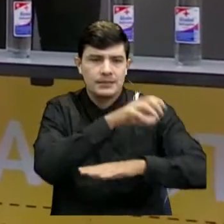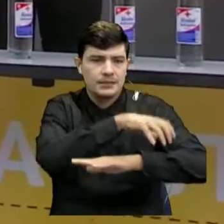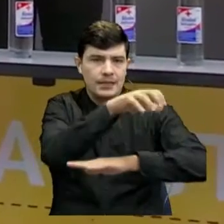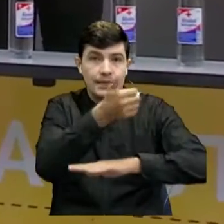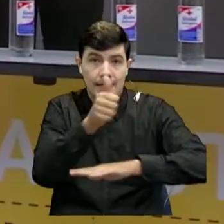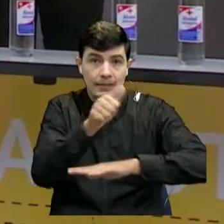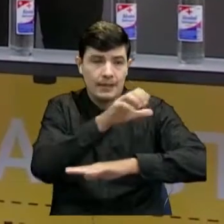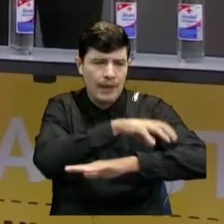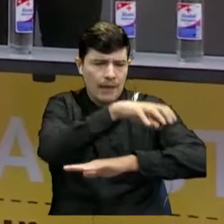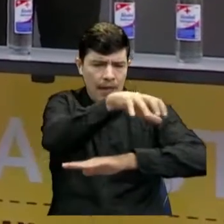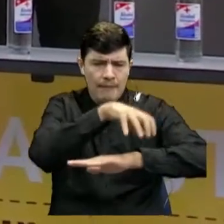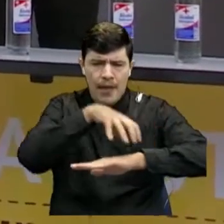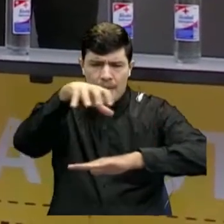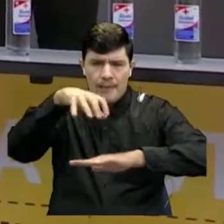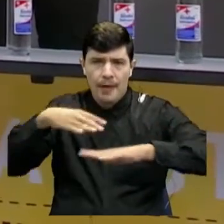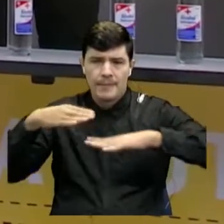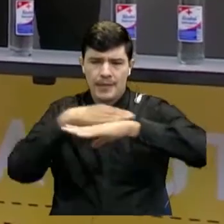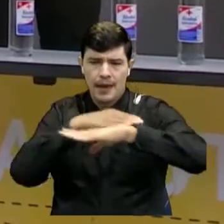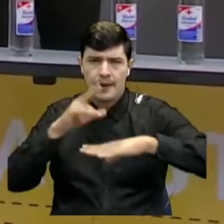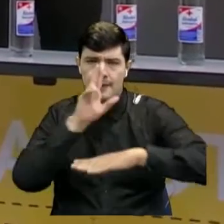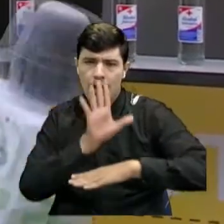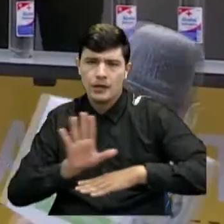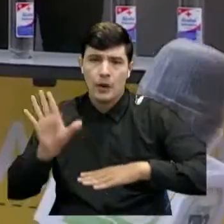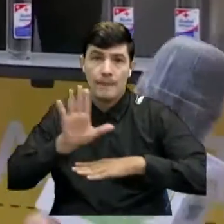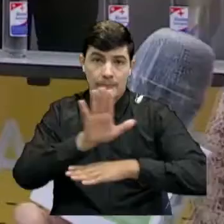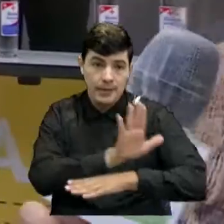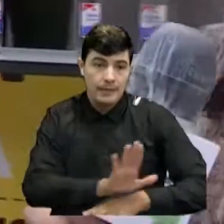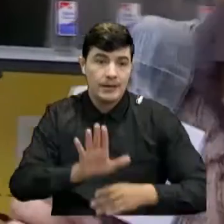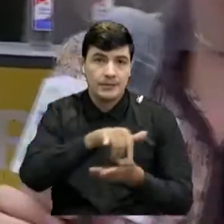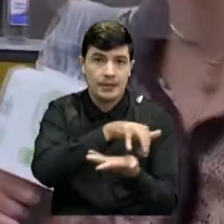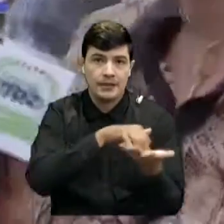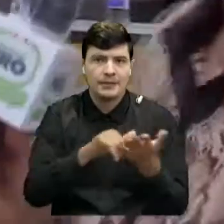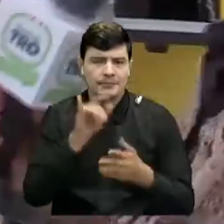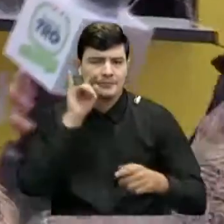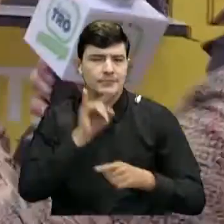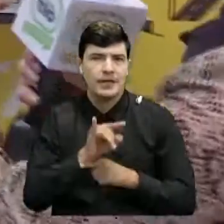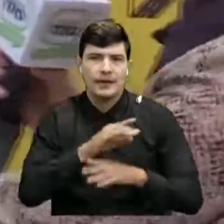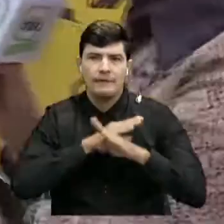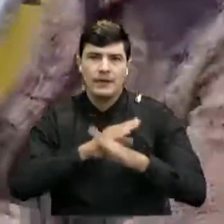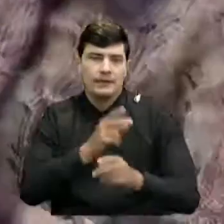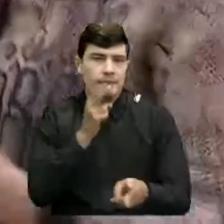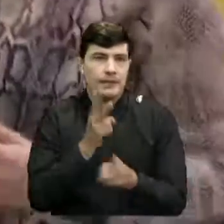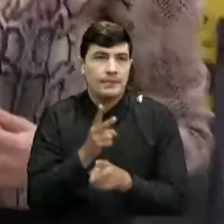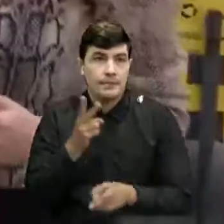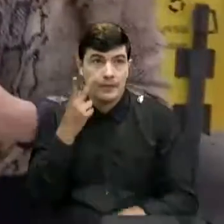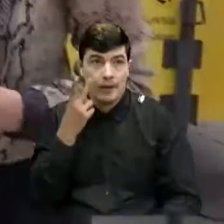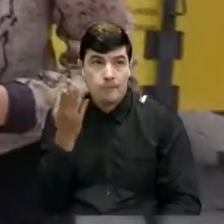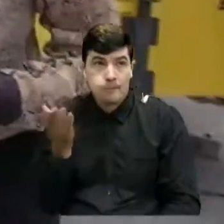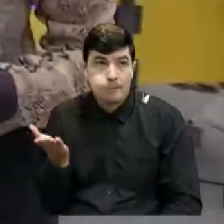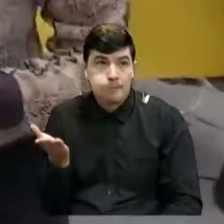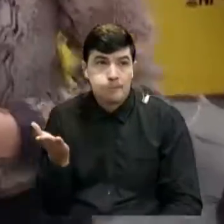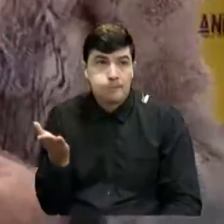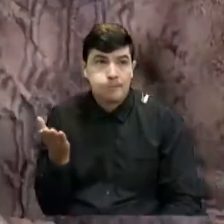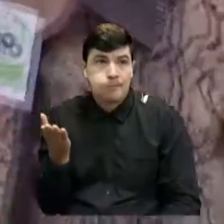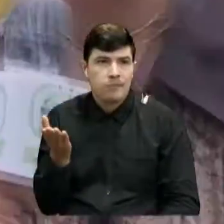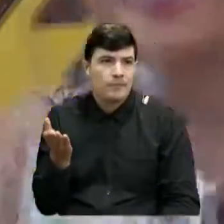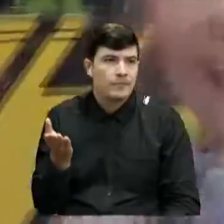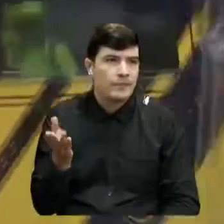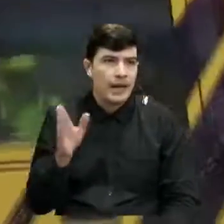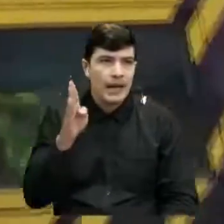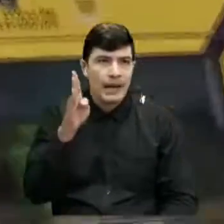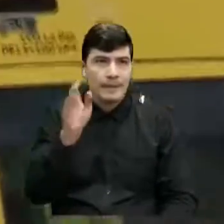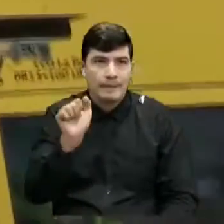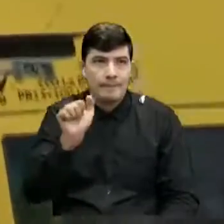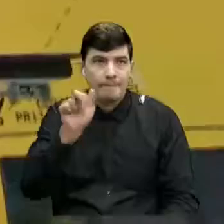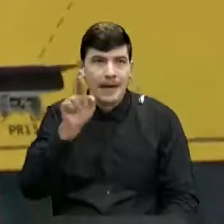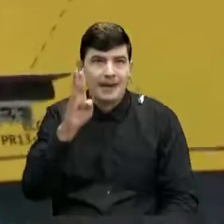prevenir cualquier siniestralidad vial. General, tengo entendido que ese bar que ustedes observan en este momento a nuestras espaldas